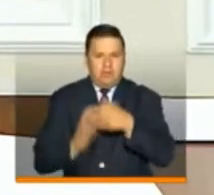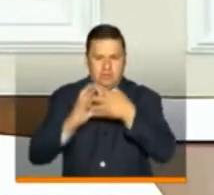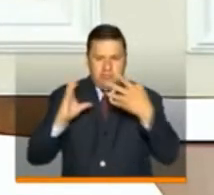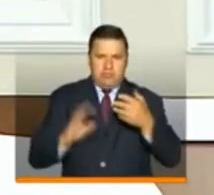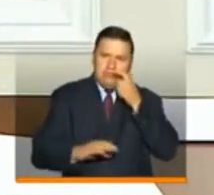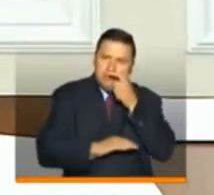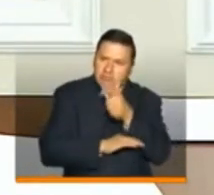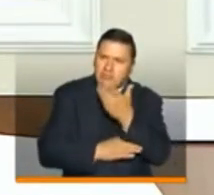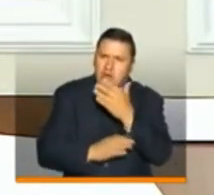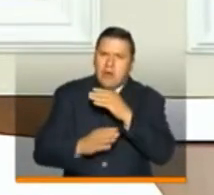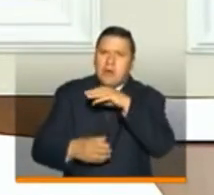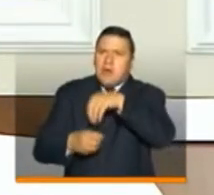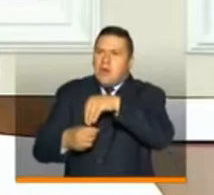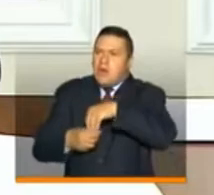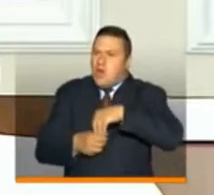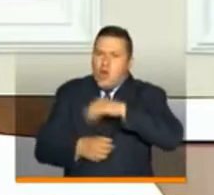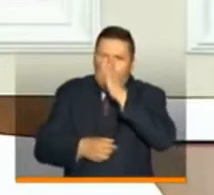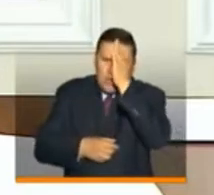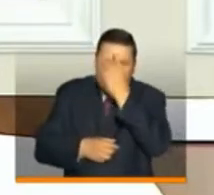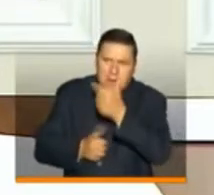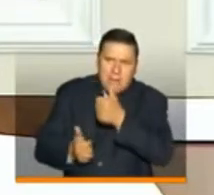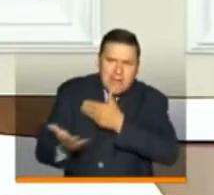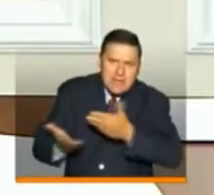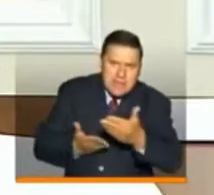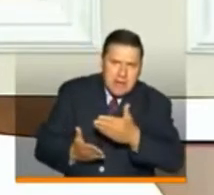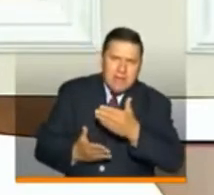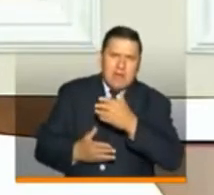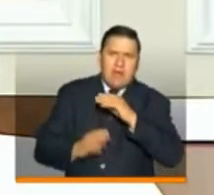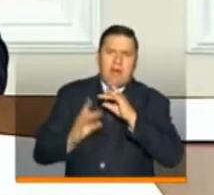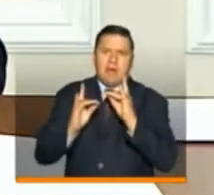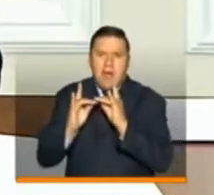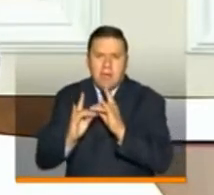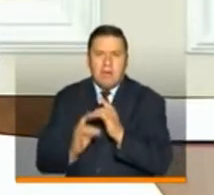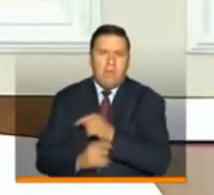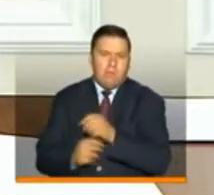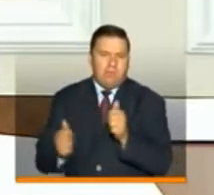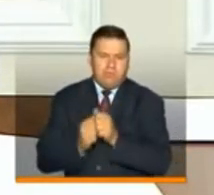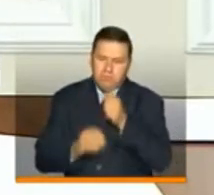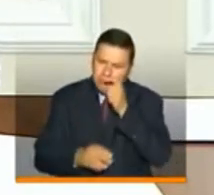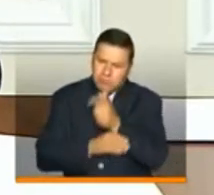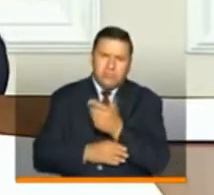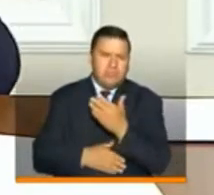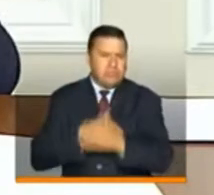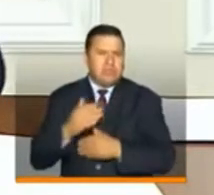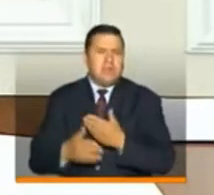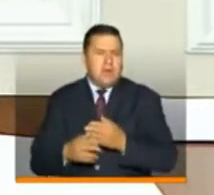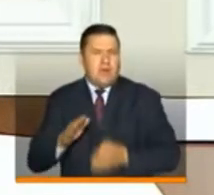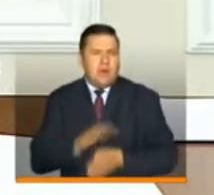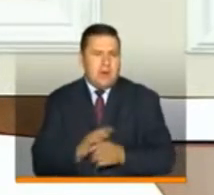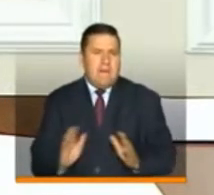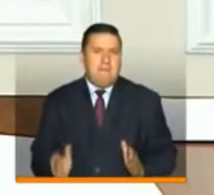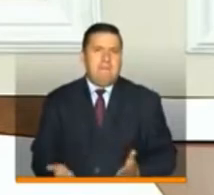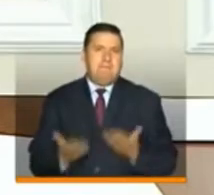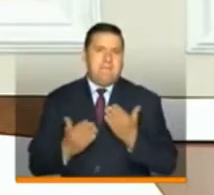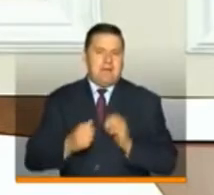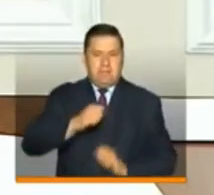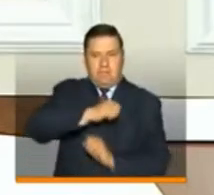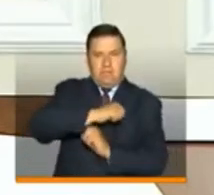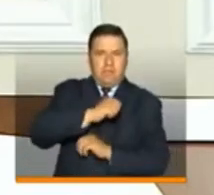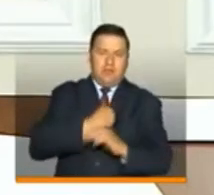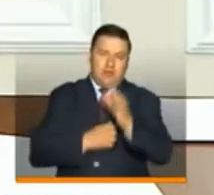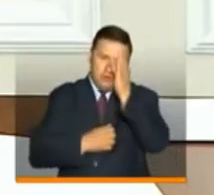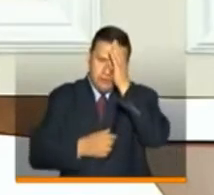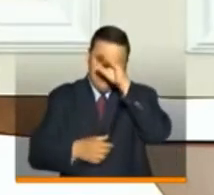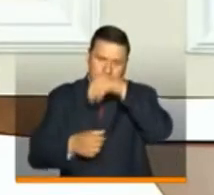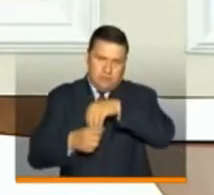toda la red de asistencia, la red de servicios, la red de camas, y ha estado también supervisando cómo se sigue mejorando la infraestructura